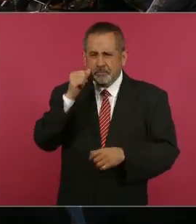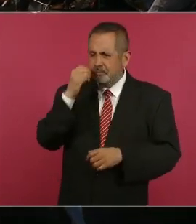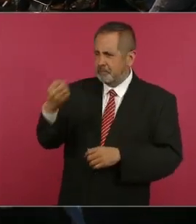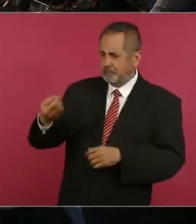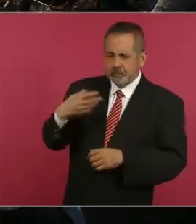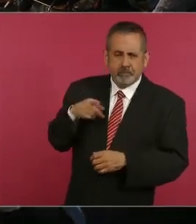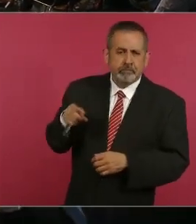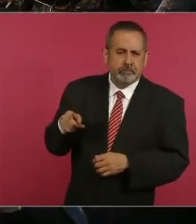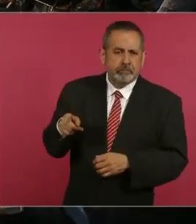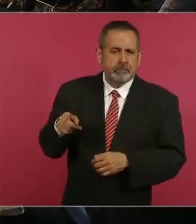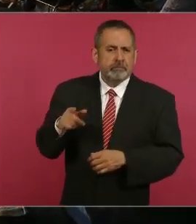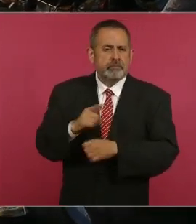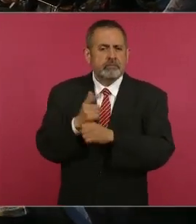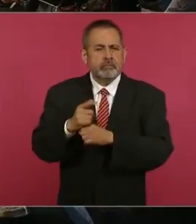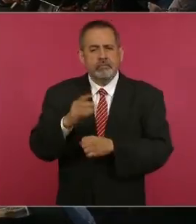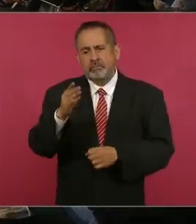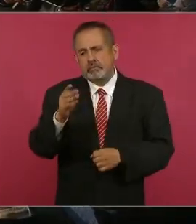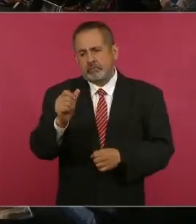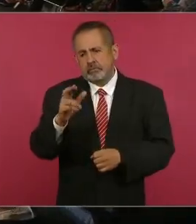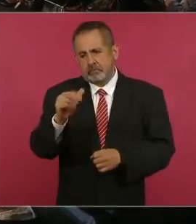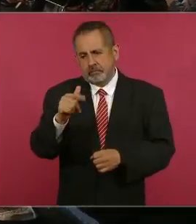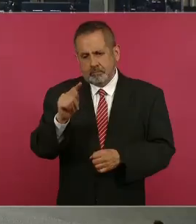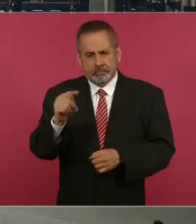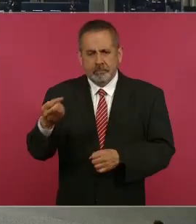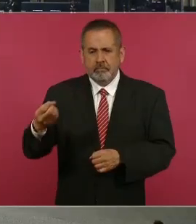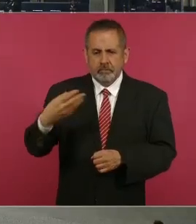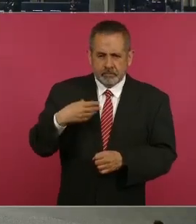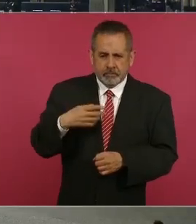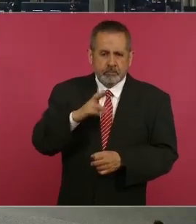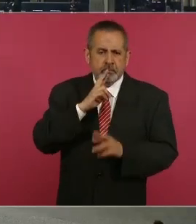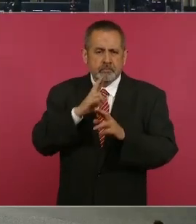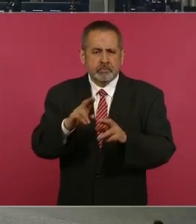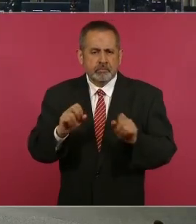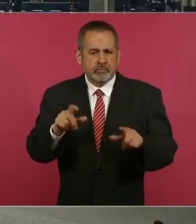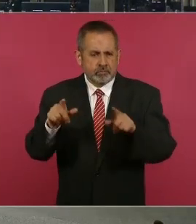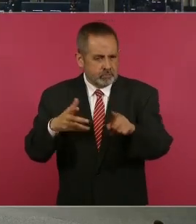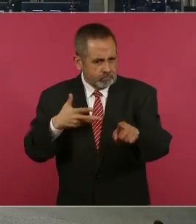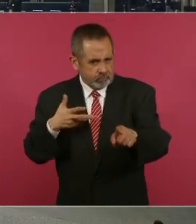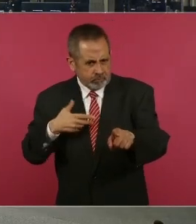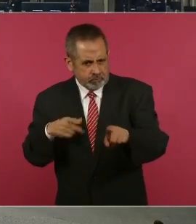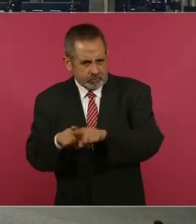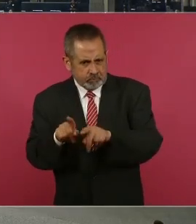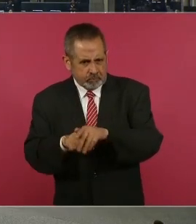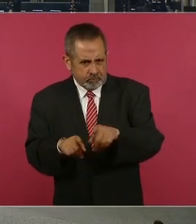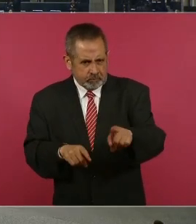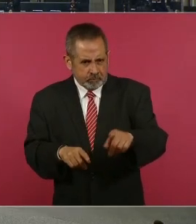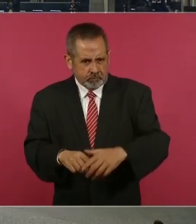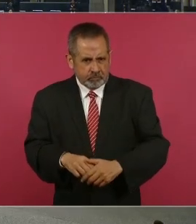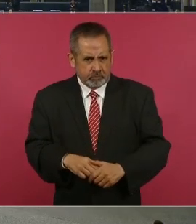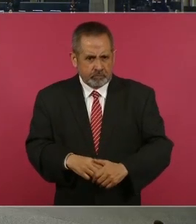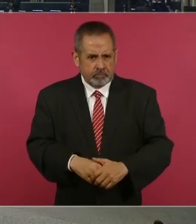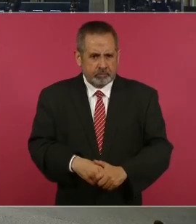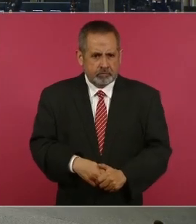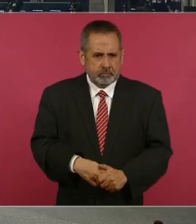el licenciado Bartlett un reporte. Tú lo tienes también, ¿no?